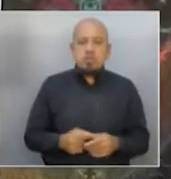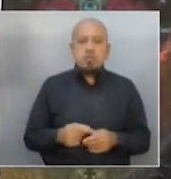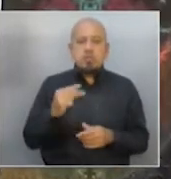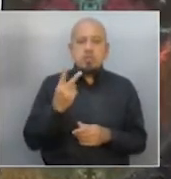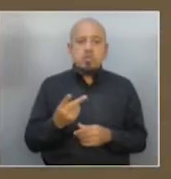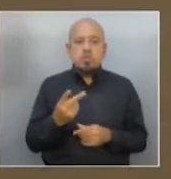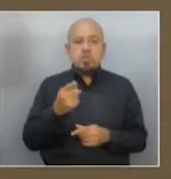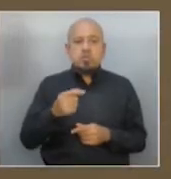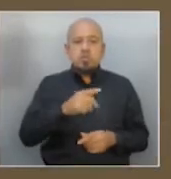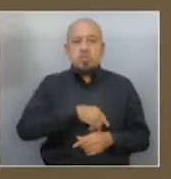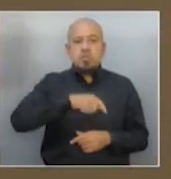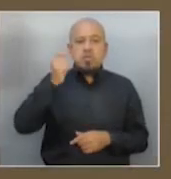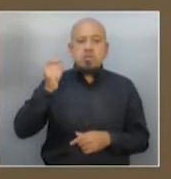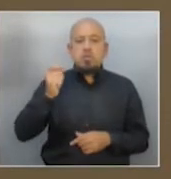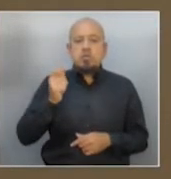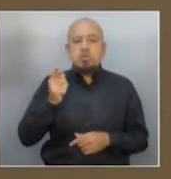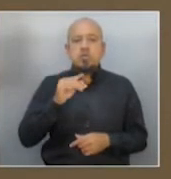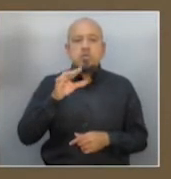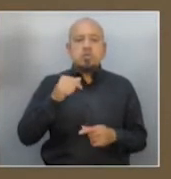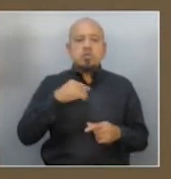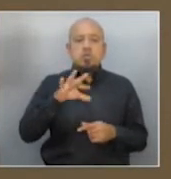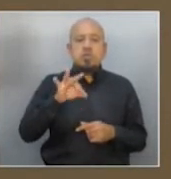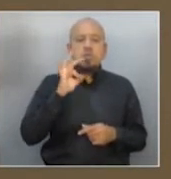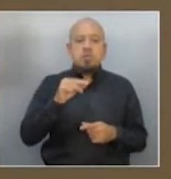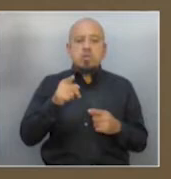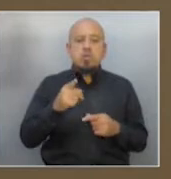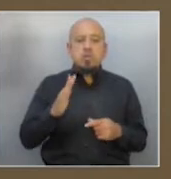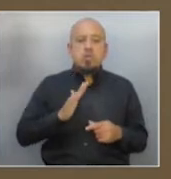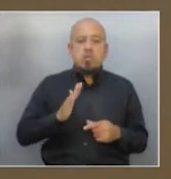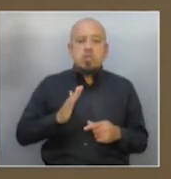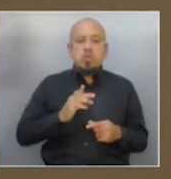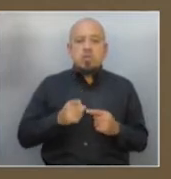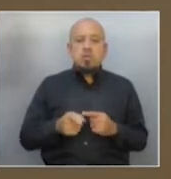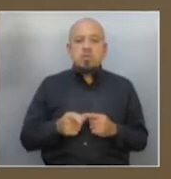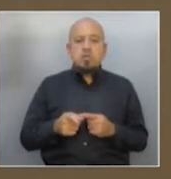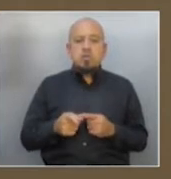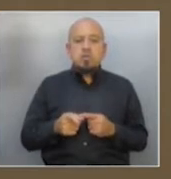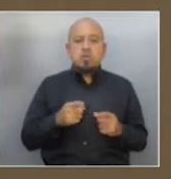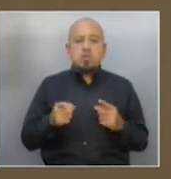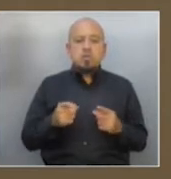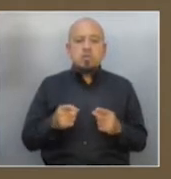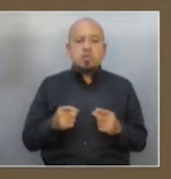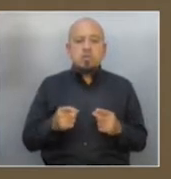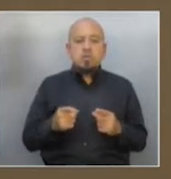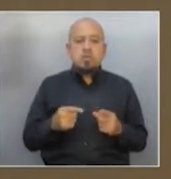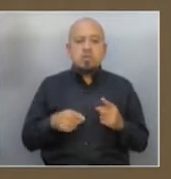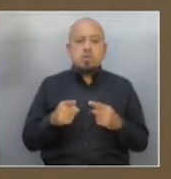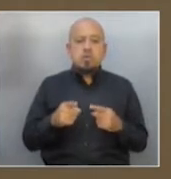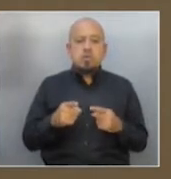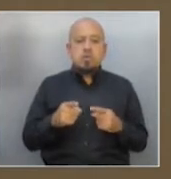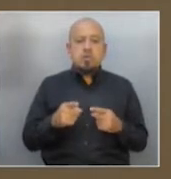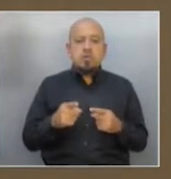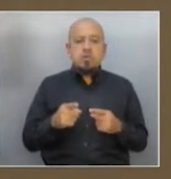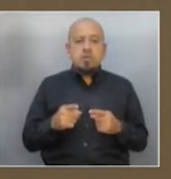el propio Lavalleja, que yo elijo representarlo aquí como mujer, que por otro lado es una chaquetita muy Chanel,